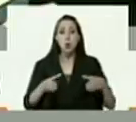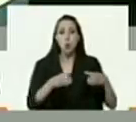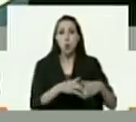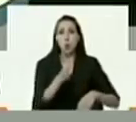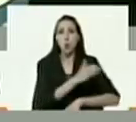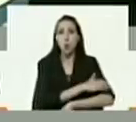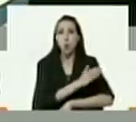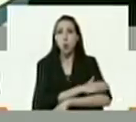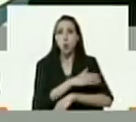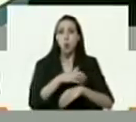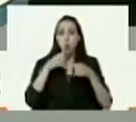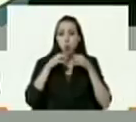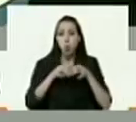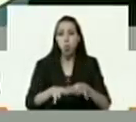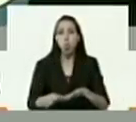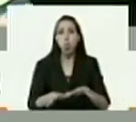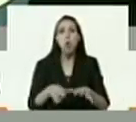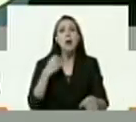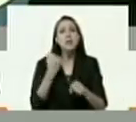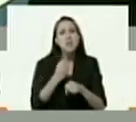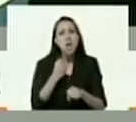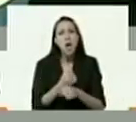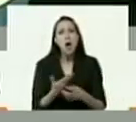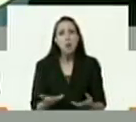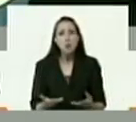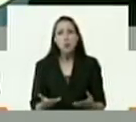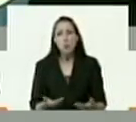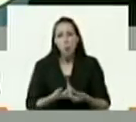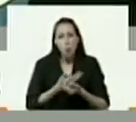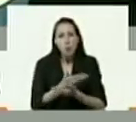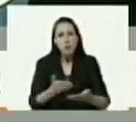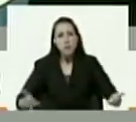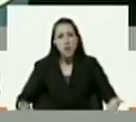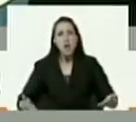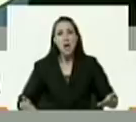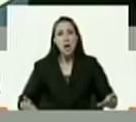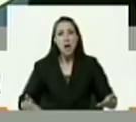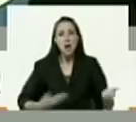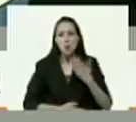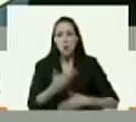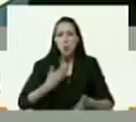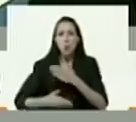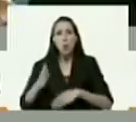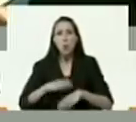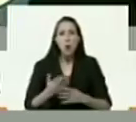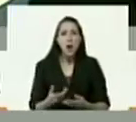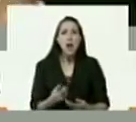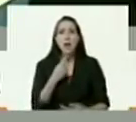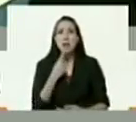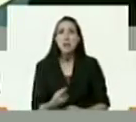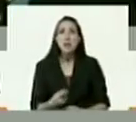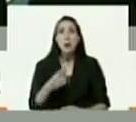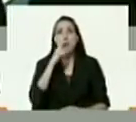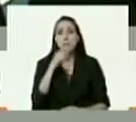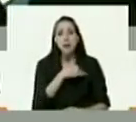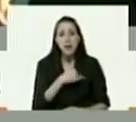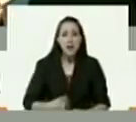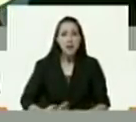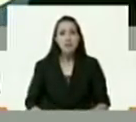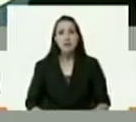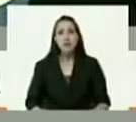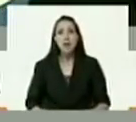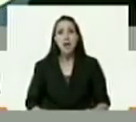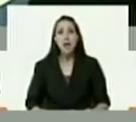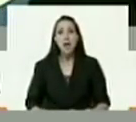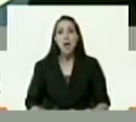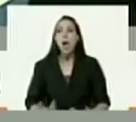les extendió la mano, les dijo trabajemos en conjunto. La respuesta del entonces presidente de la Asamblea Nacional fue no queremos tu mano, queremos